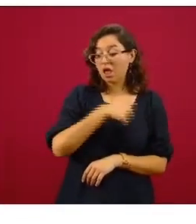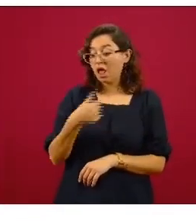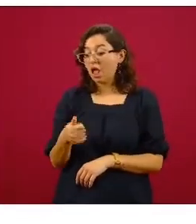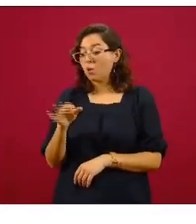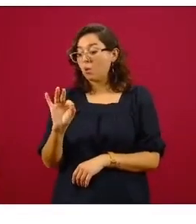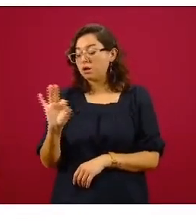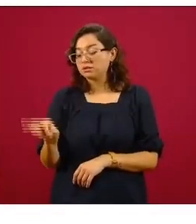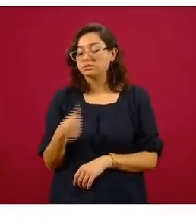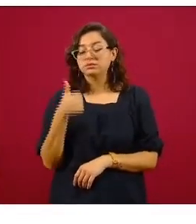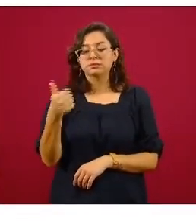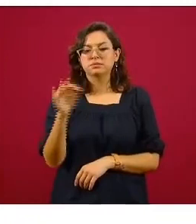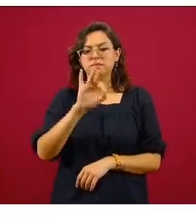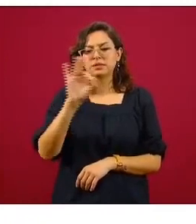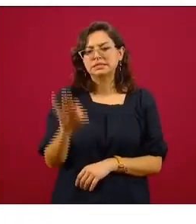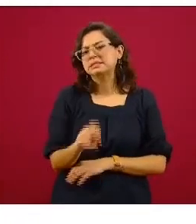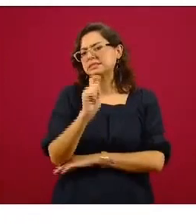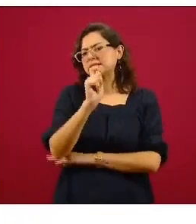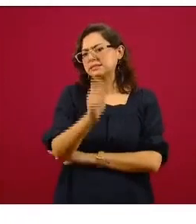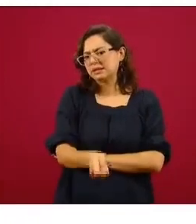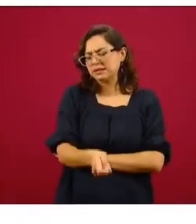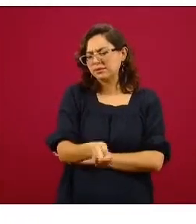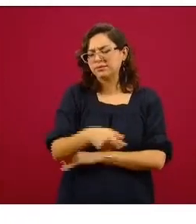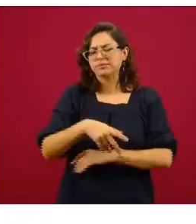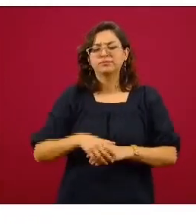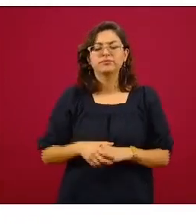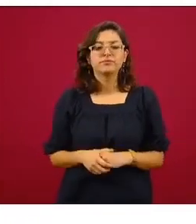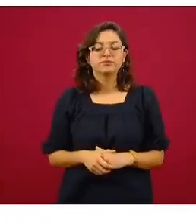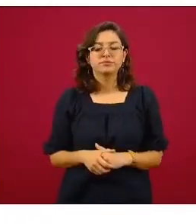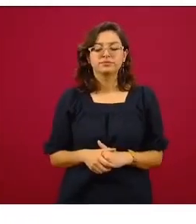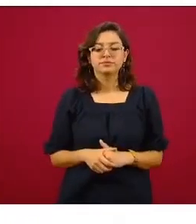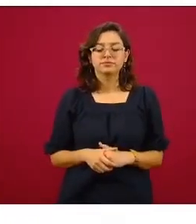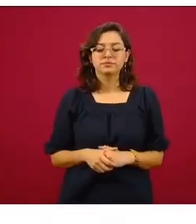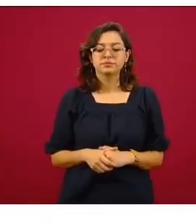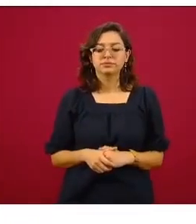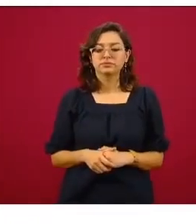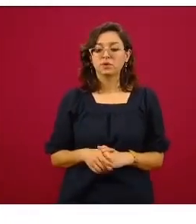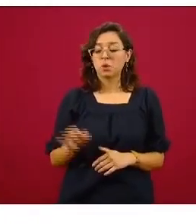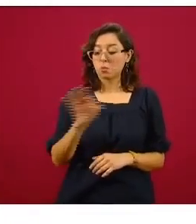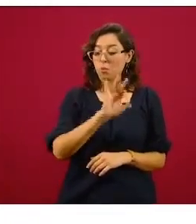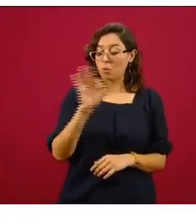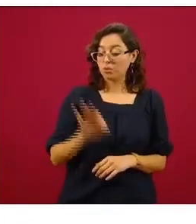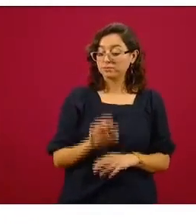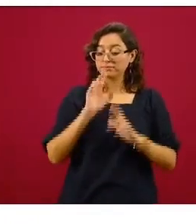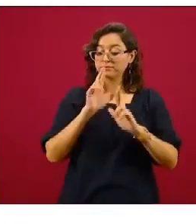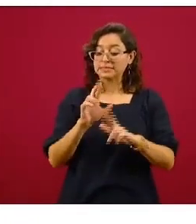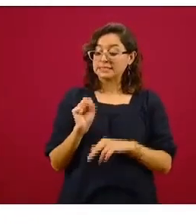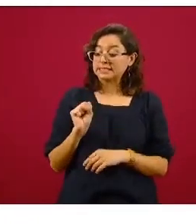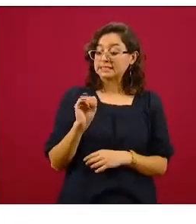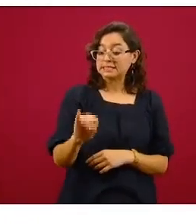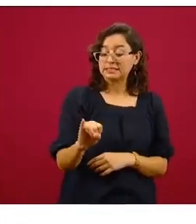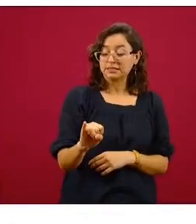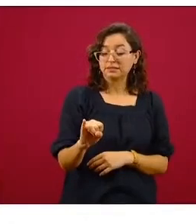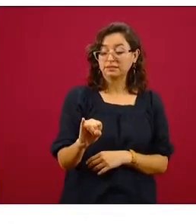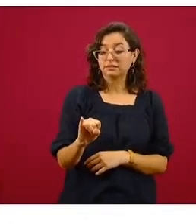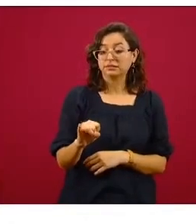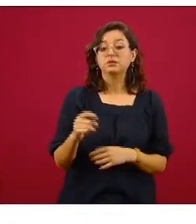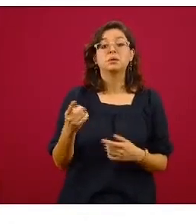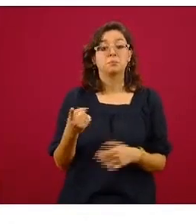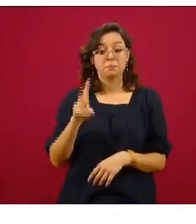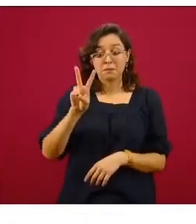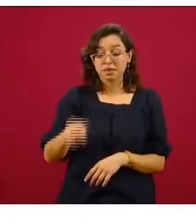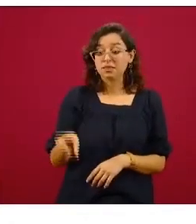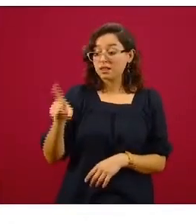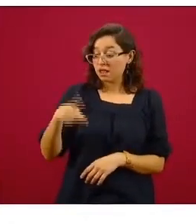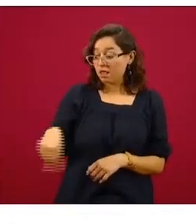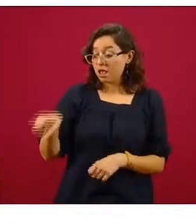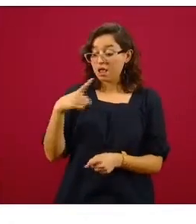46. ¿Esto qué quiere decir? Que no el porcentaje de positividad, o sea, es decir, las personas que realmente tienen